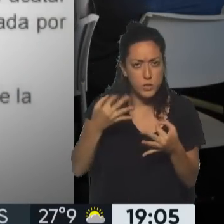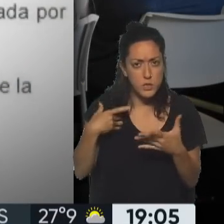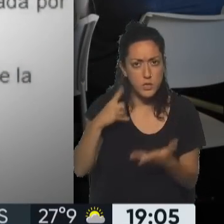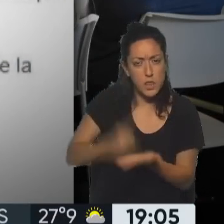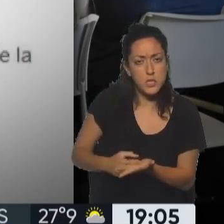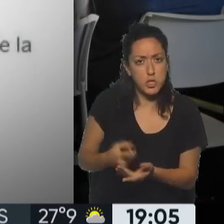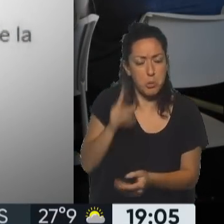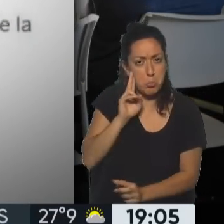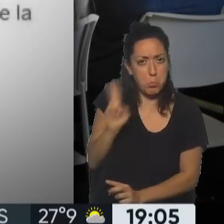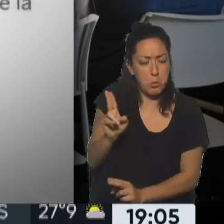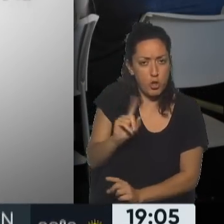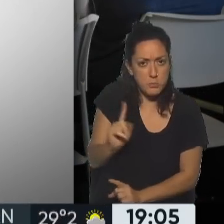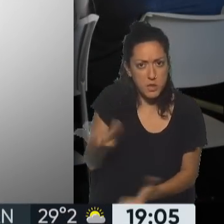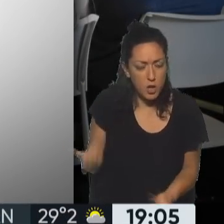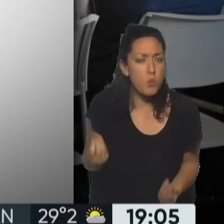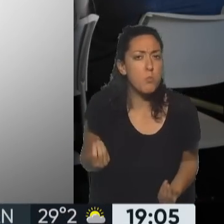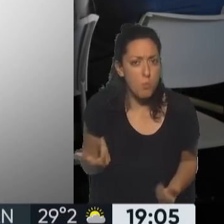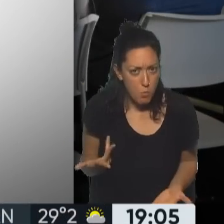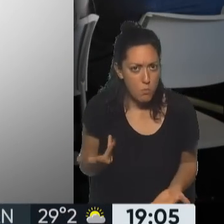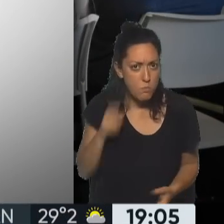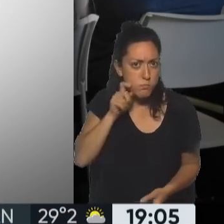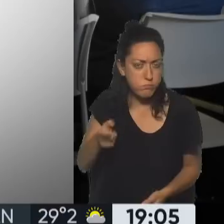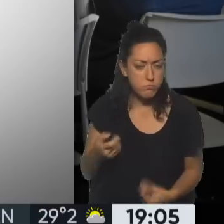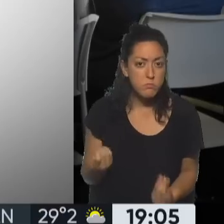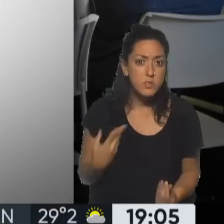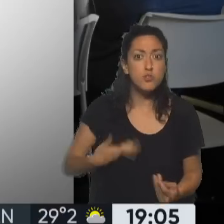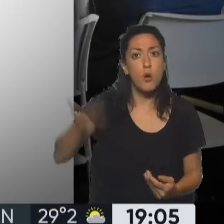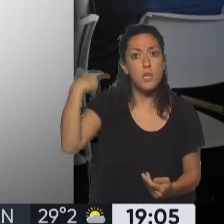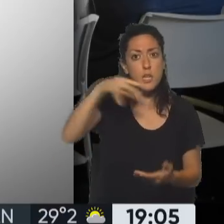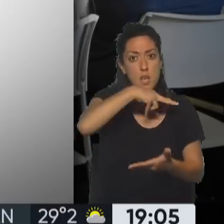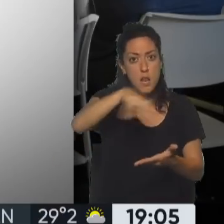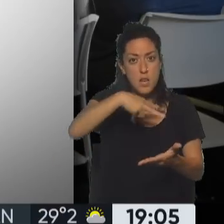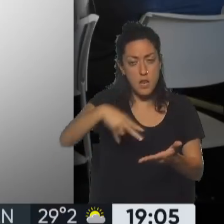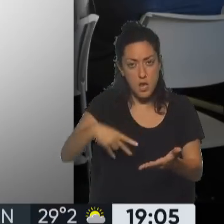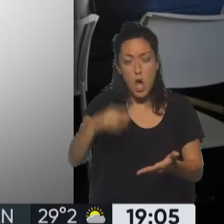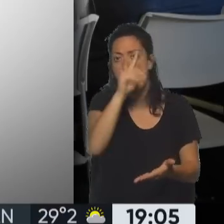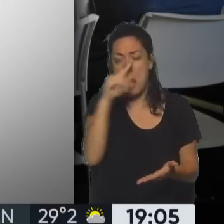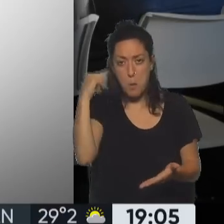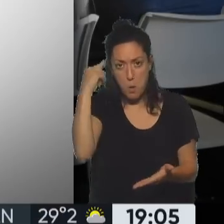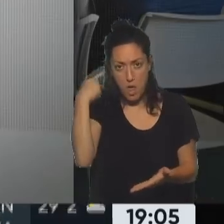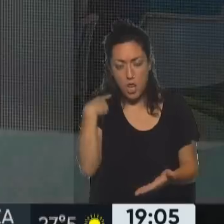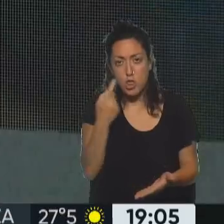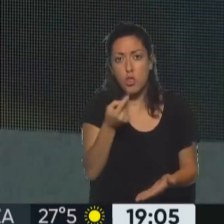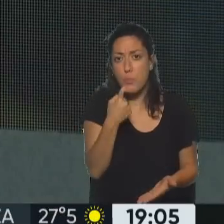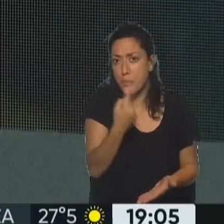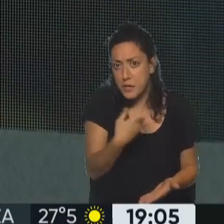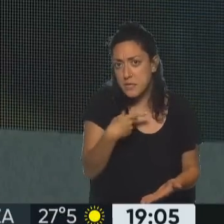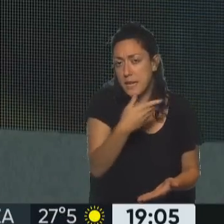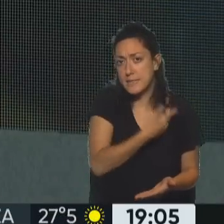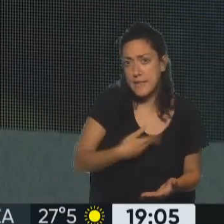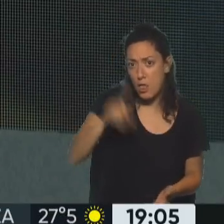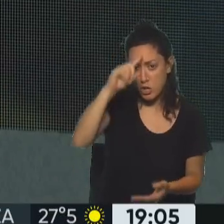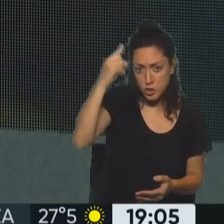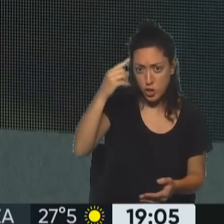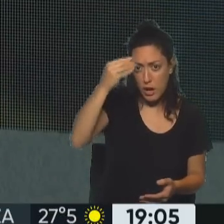pasó? Y yo leo, cuando arrancamos, que Alberto Fernández sostiene que el Estado Nacional fue